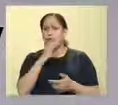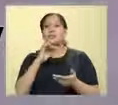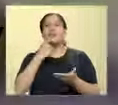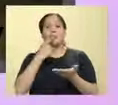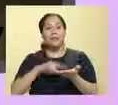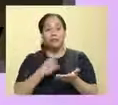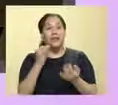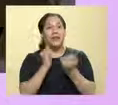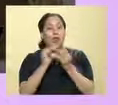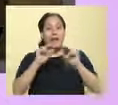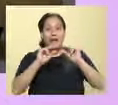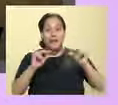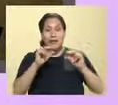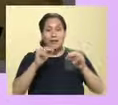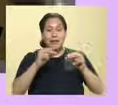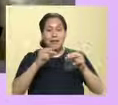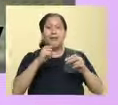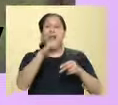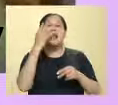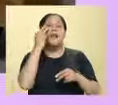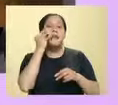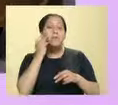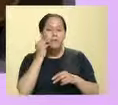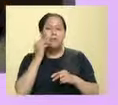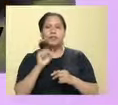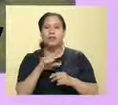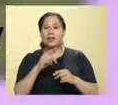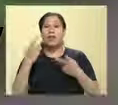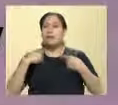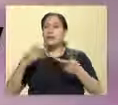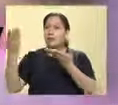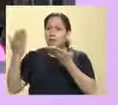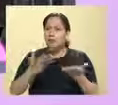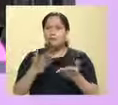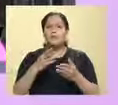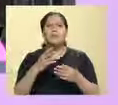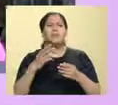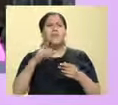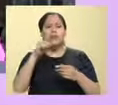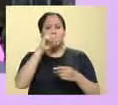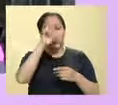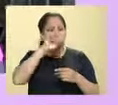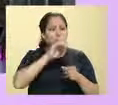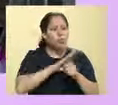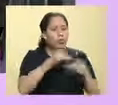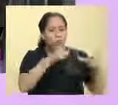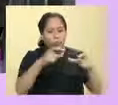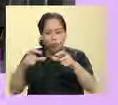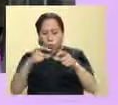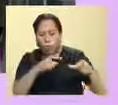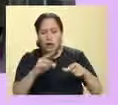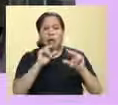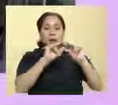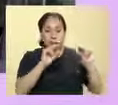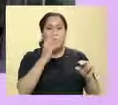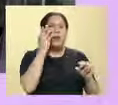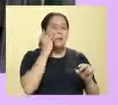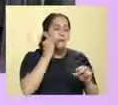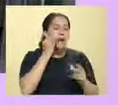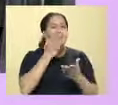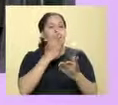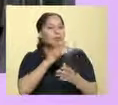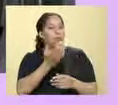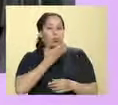Y de nieve, ajá, la nieve de limón. Y cuando la gente viene aquí, ¿tú qué es lo que le recomienda que prueben? Aparte de la nieve de limón blanca, que